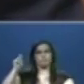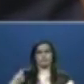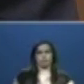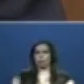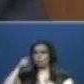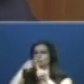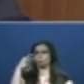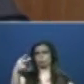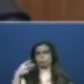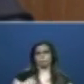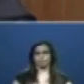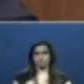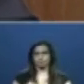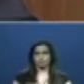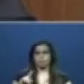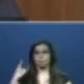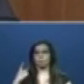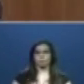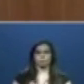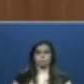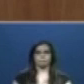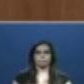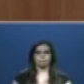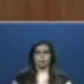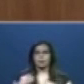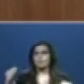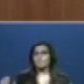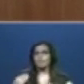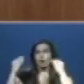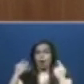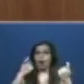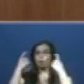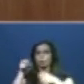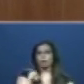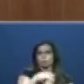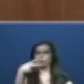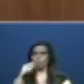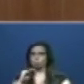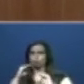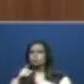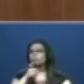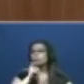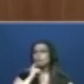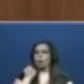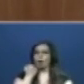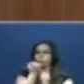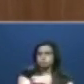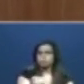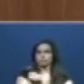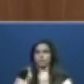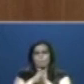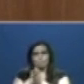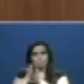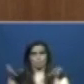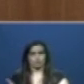principales objetivos el primero es mejorar los resultados de los alumnos través de medidas de refuerzo y motivación en